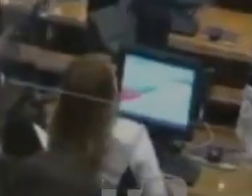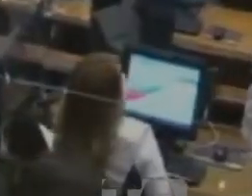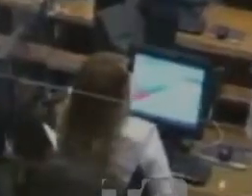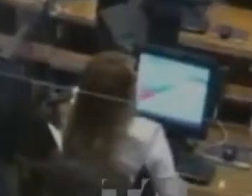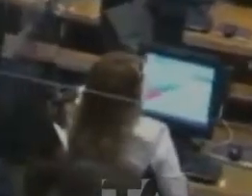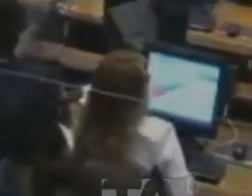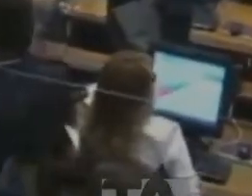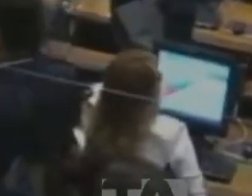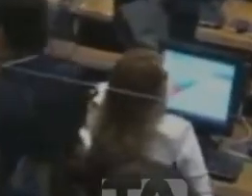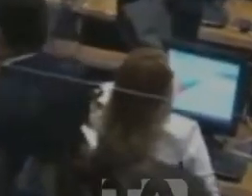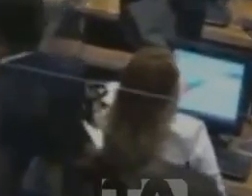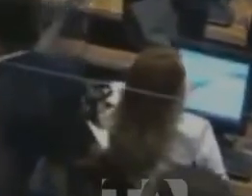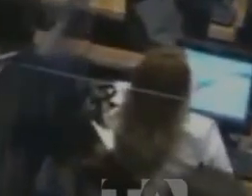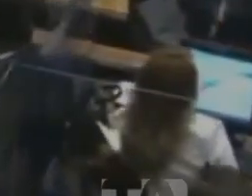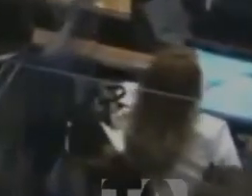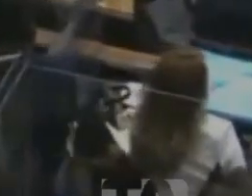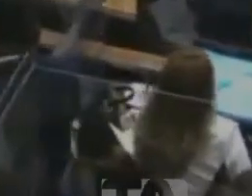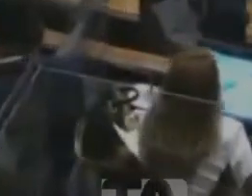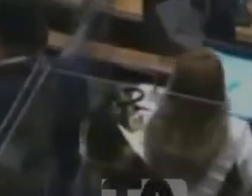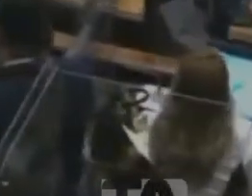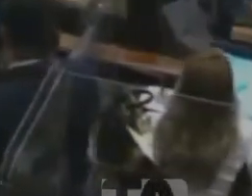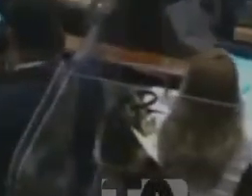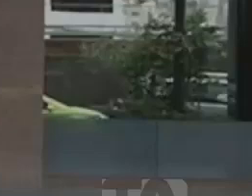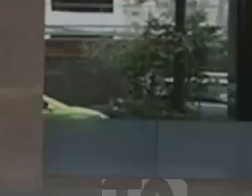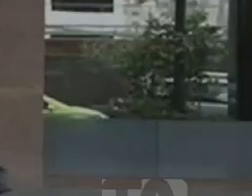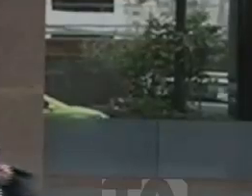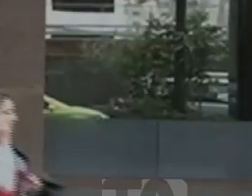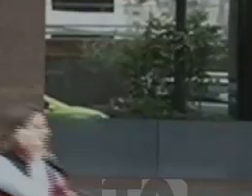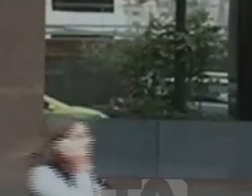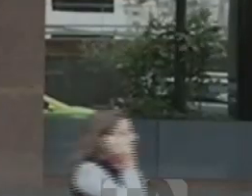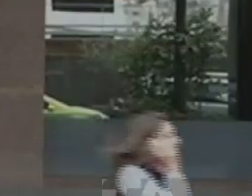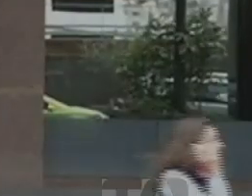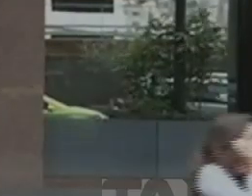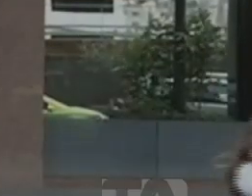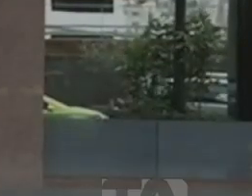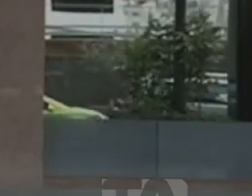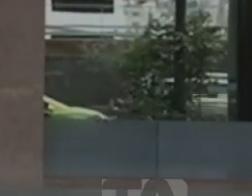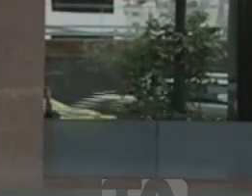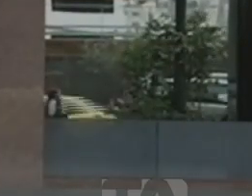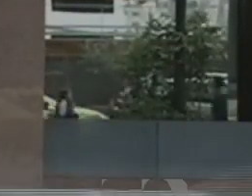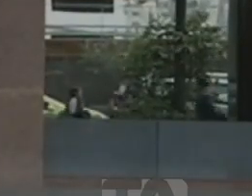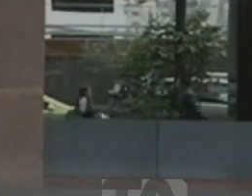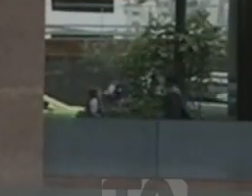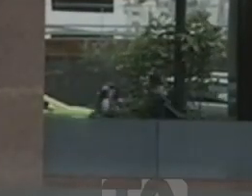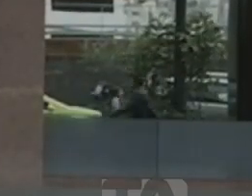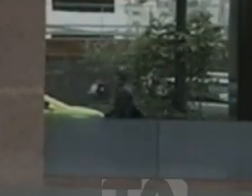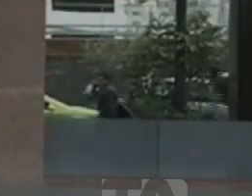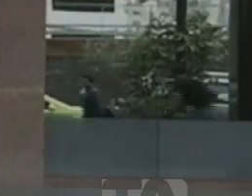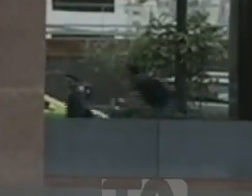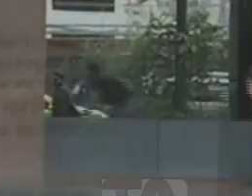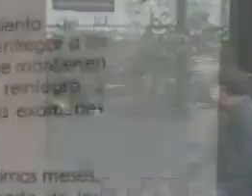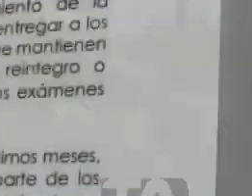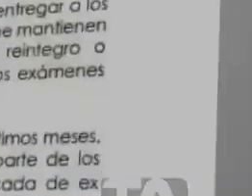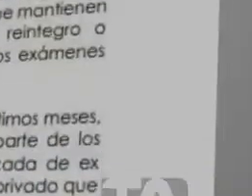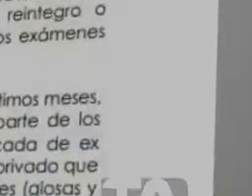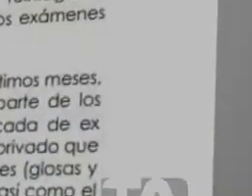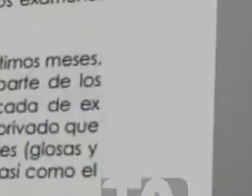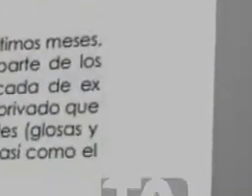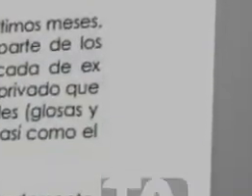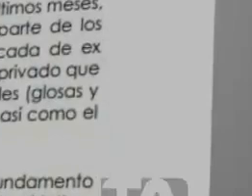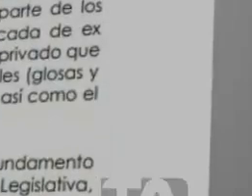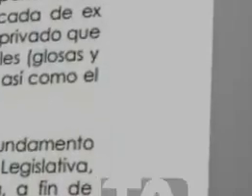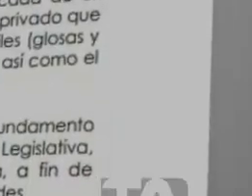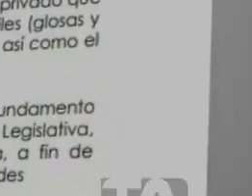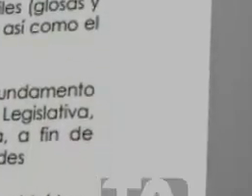procesos que afrontan los mencionados en esa lista. Pero antes, necesitan el pronunciamiento de la Procuraduría General del Estado. A través